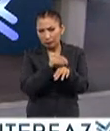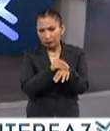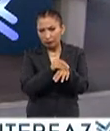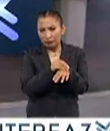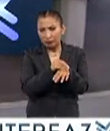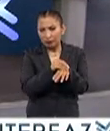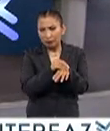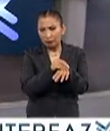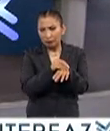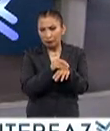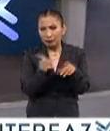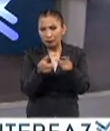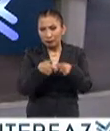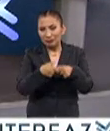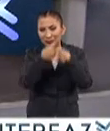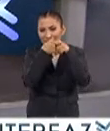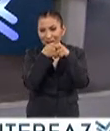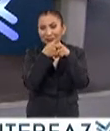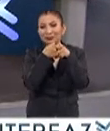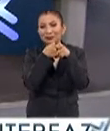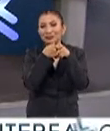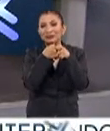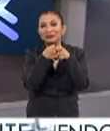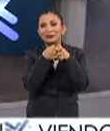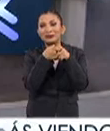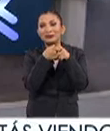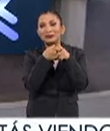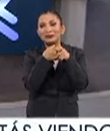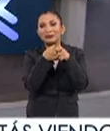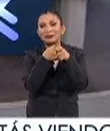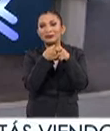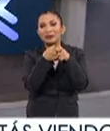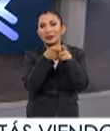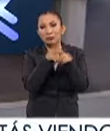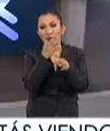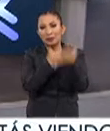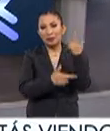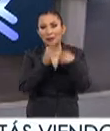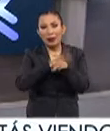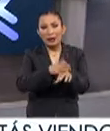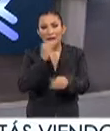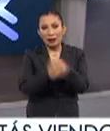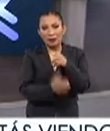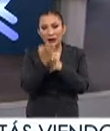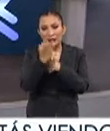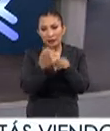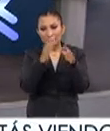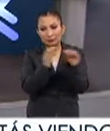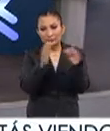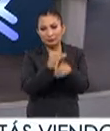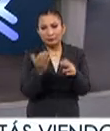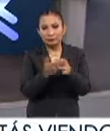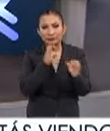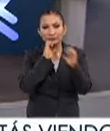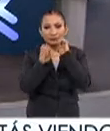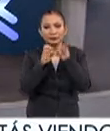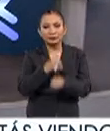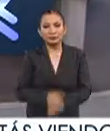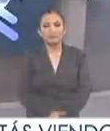permíteme... Aguántame el corte. Aguántame el corte. Vamos a hacer una pausa en breve y regresamos para que concluyas con esta parte de la